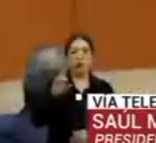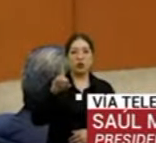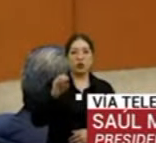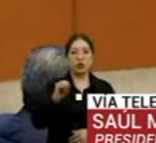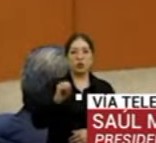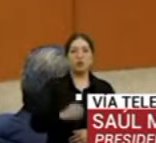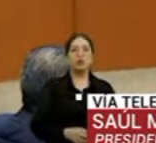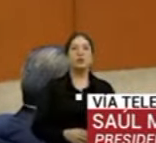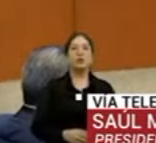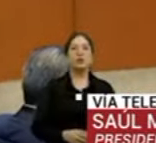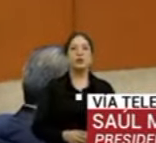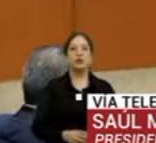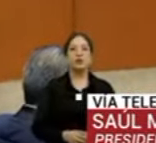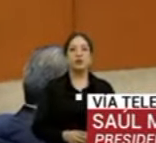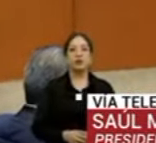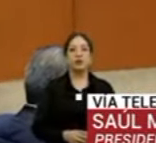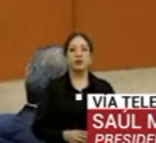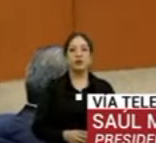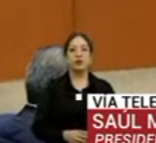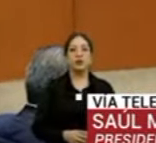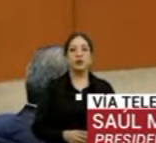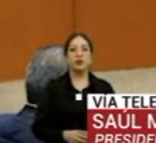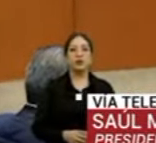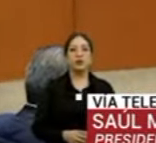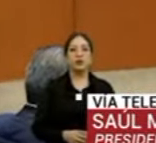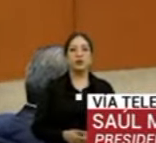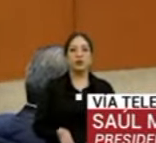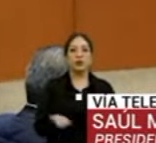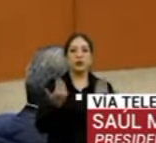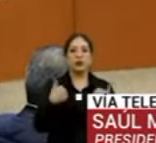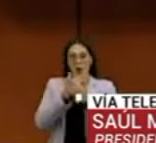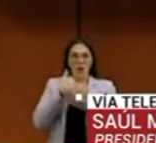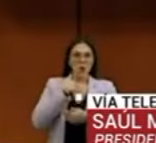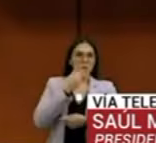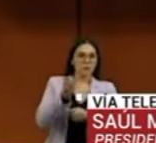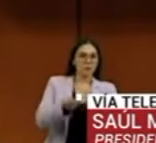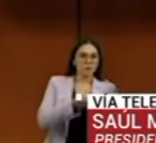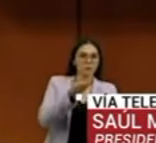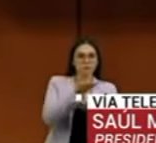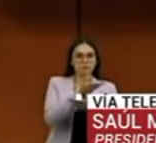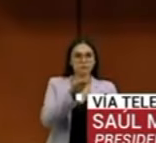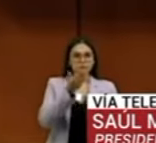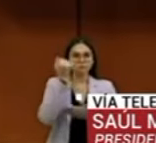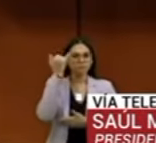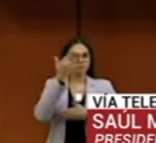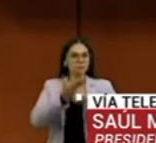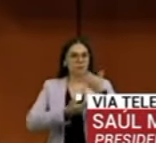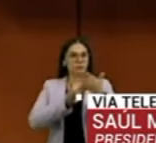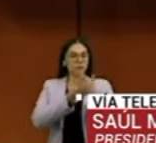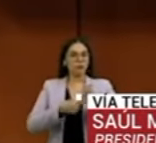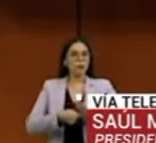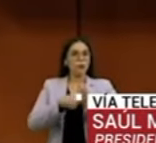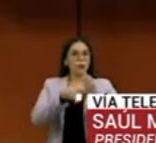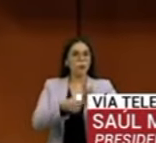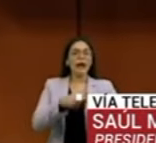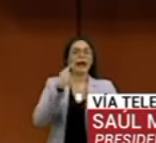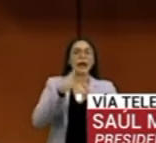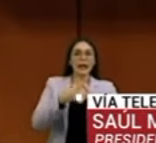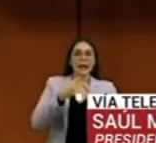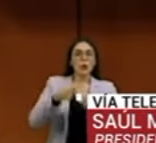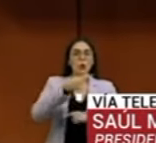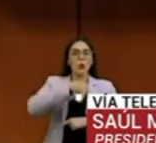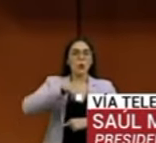que presentó la iniciativa del presidente de la república yo fui electo por mayoría en el estado de Zacatecas y